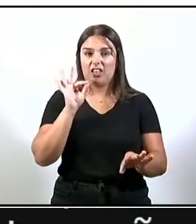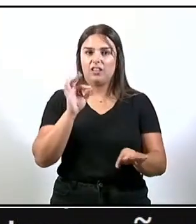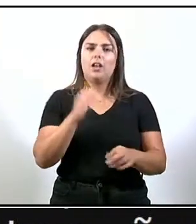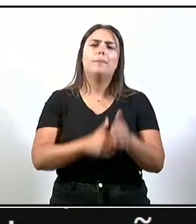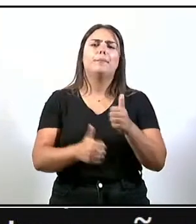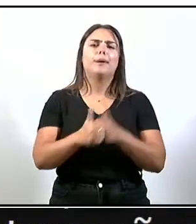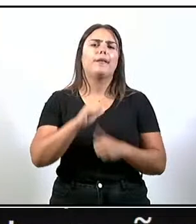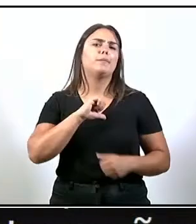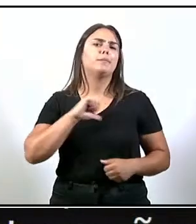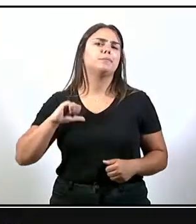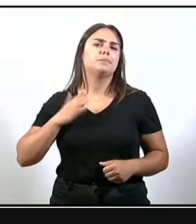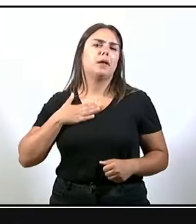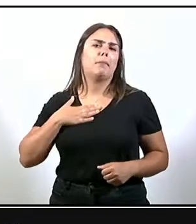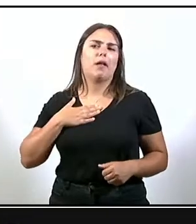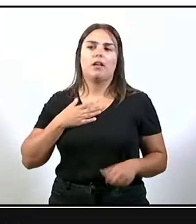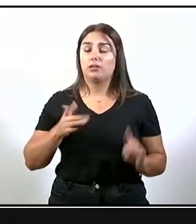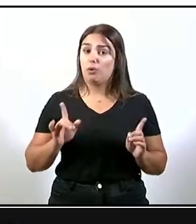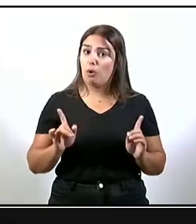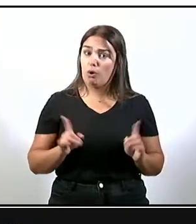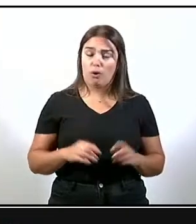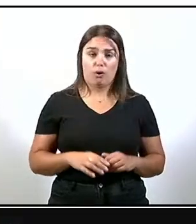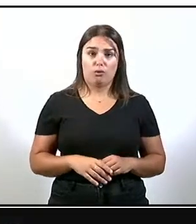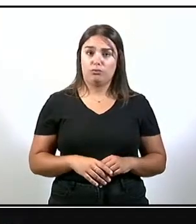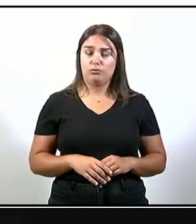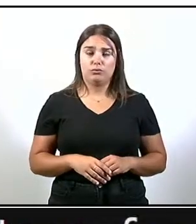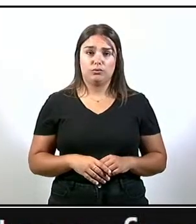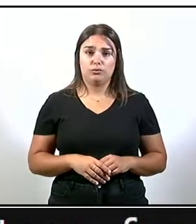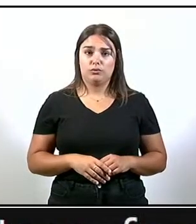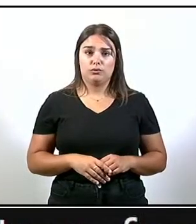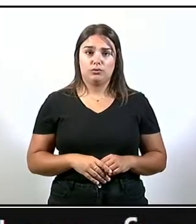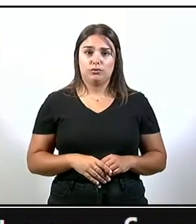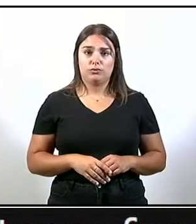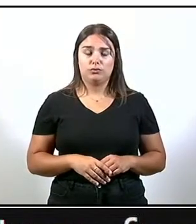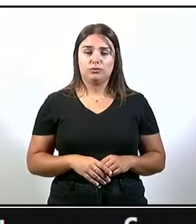y las preocupaciones que puedan tener fuera de aquí.